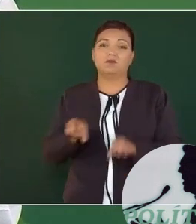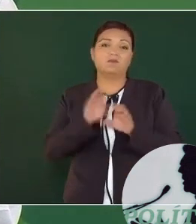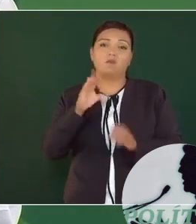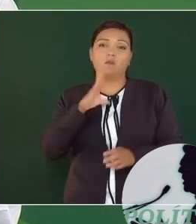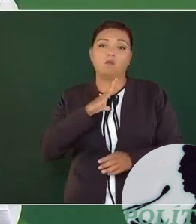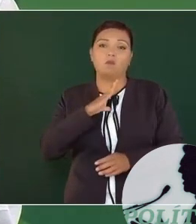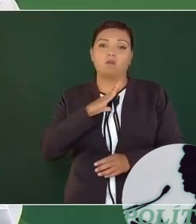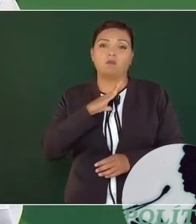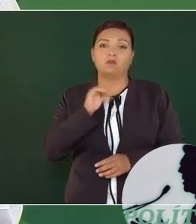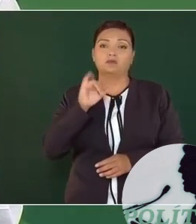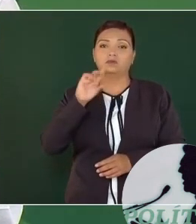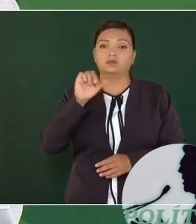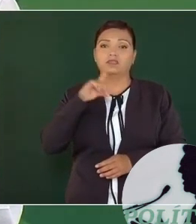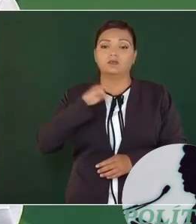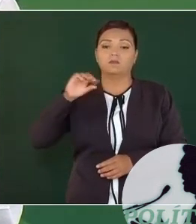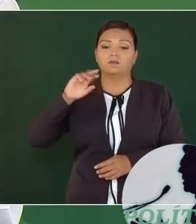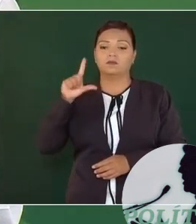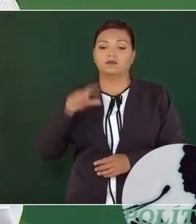moral.